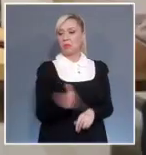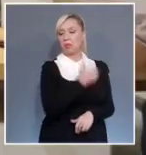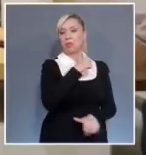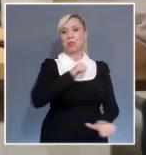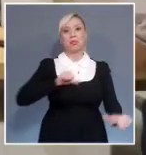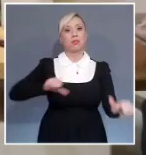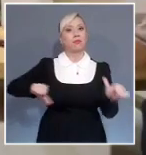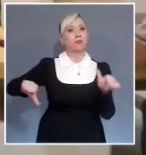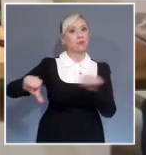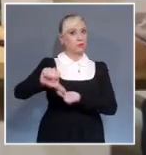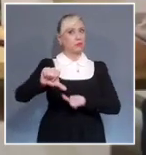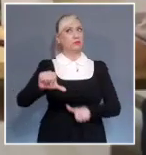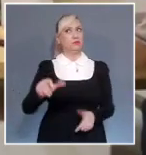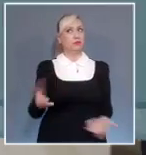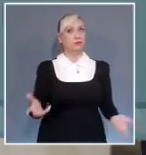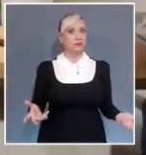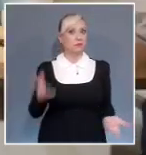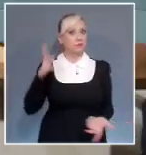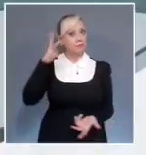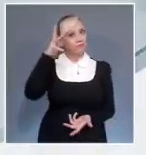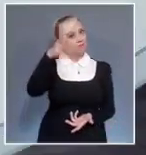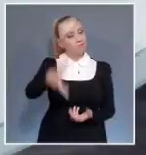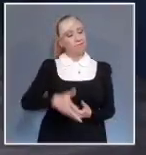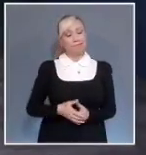Federación, Laura Murillo.